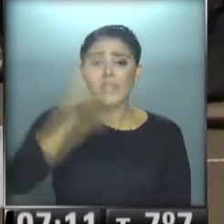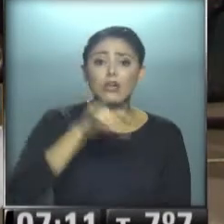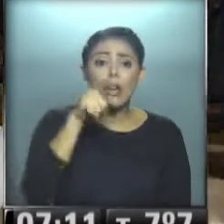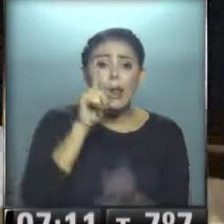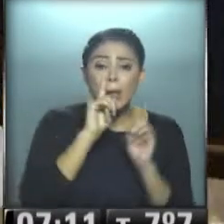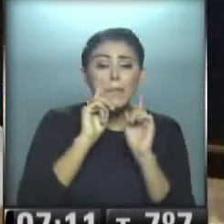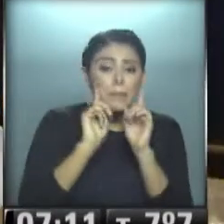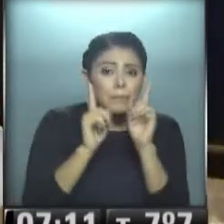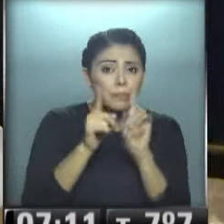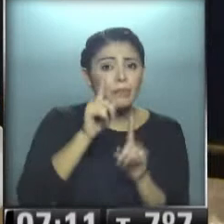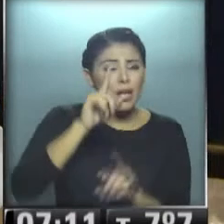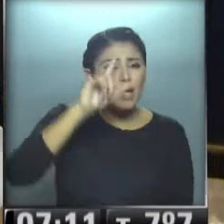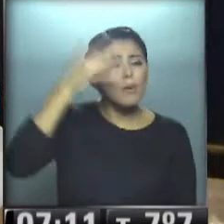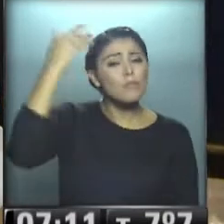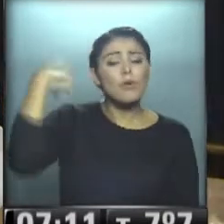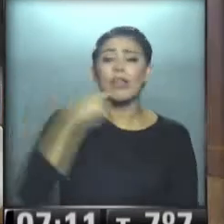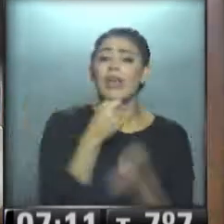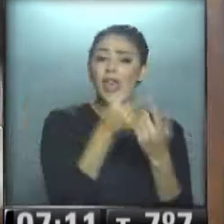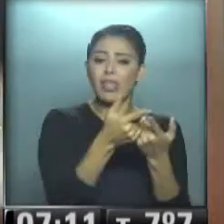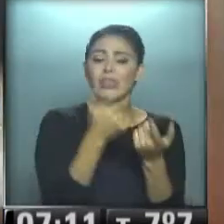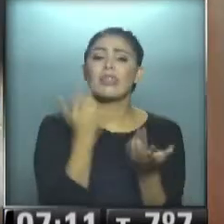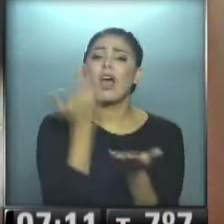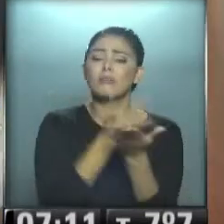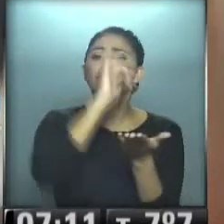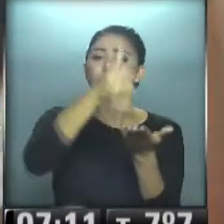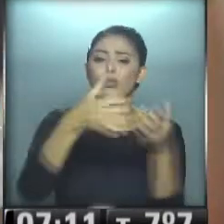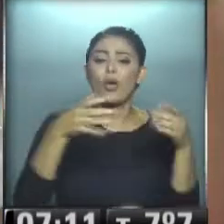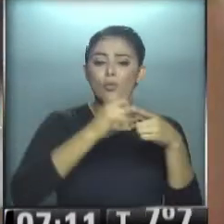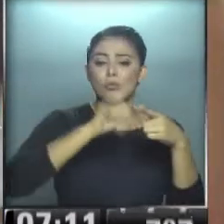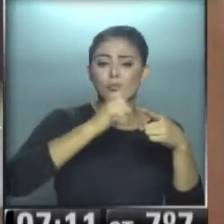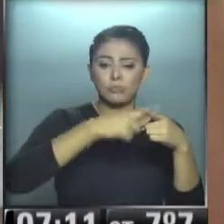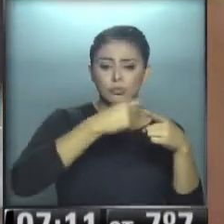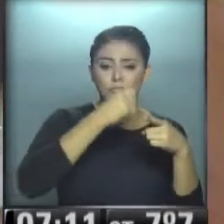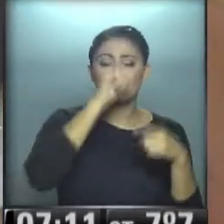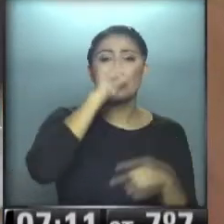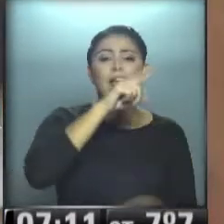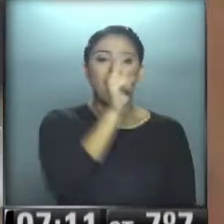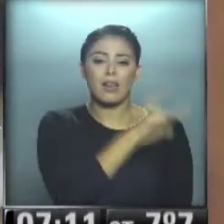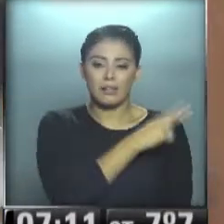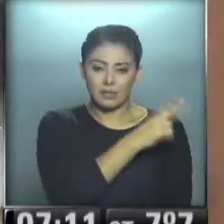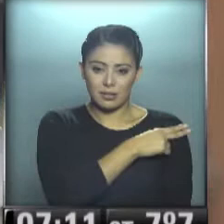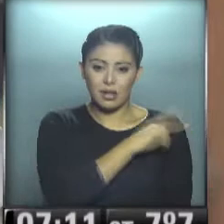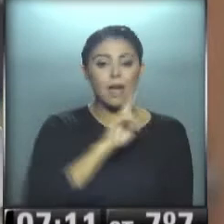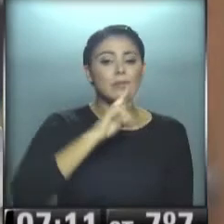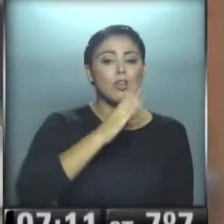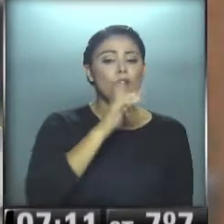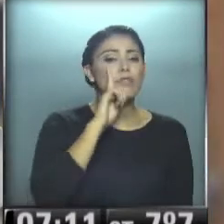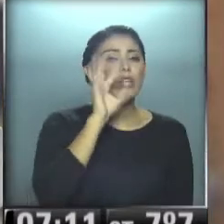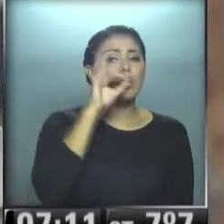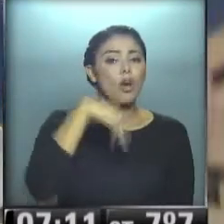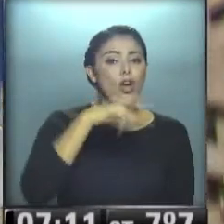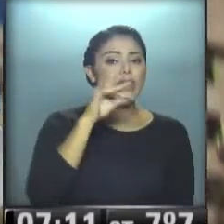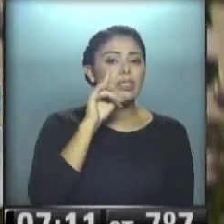tomó aquel magistrado de otorgar la personería jurídica al partido Bandera Vecinal, cuyo líder, Alejandro Biondini,